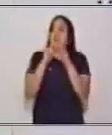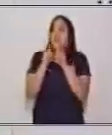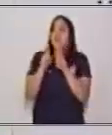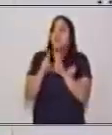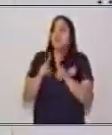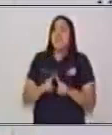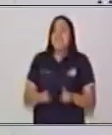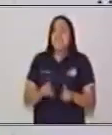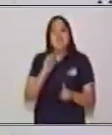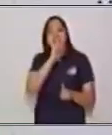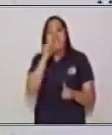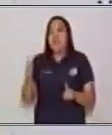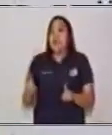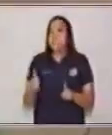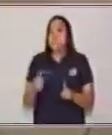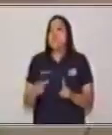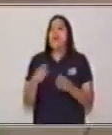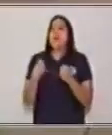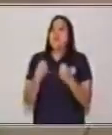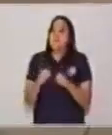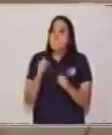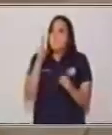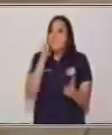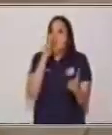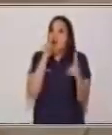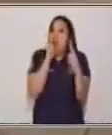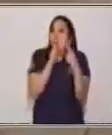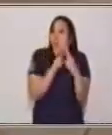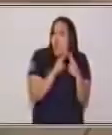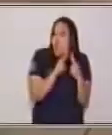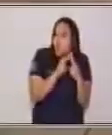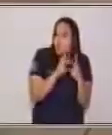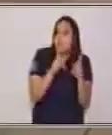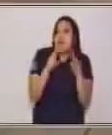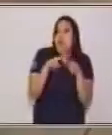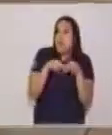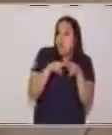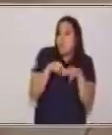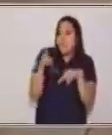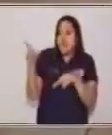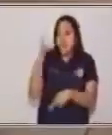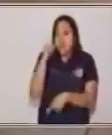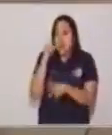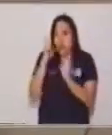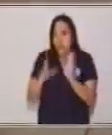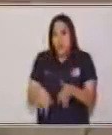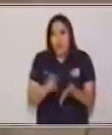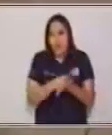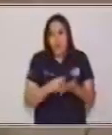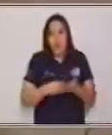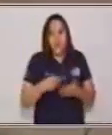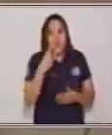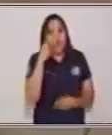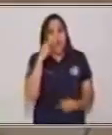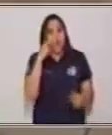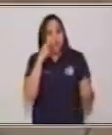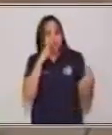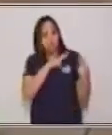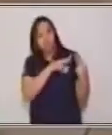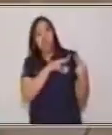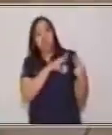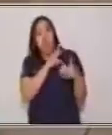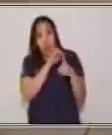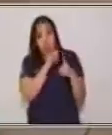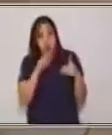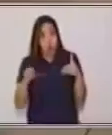las preposiciones, vamos a conocer, según la teoría chomskiana, que cuando vemos una